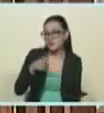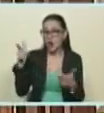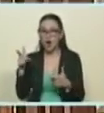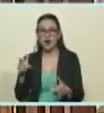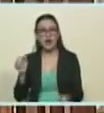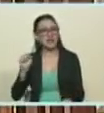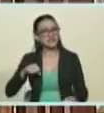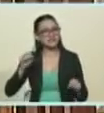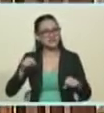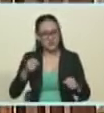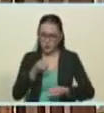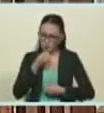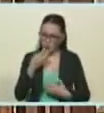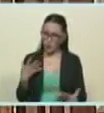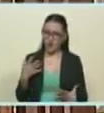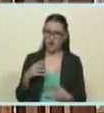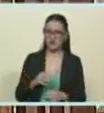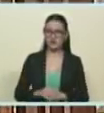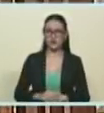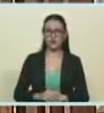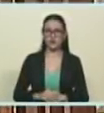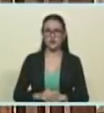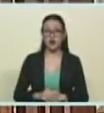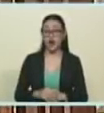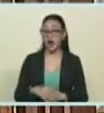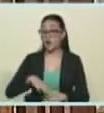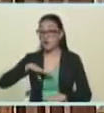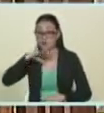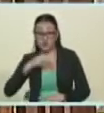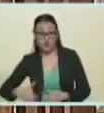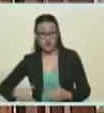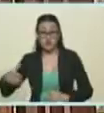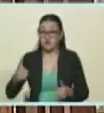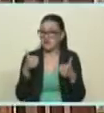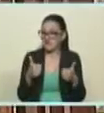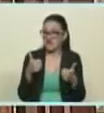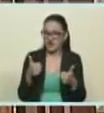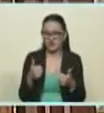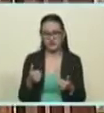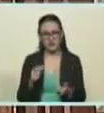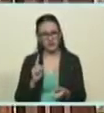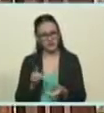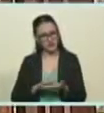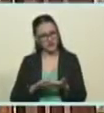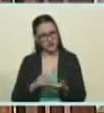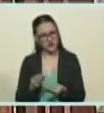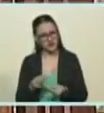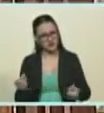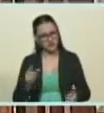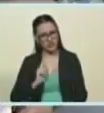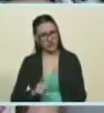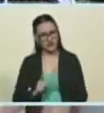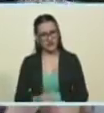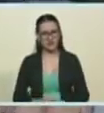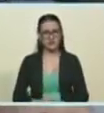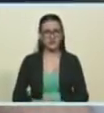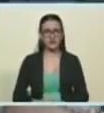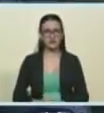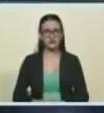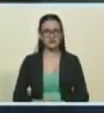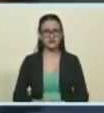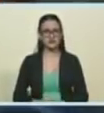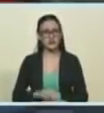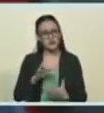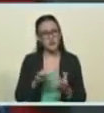sí, somos buenos para administrar la abundancia. Vamos a resolver eso. Pongámoslo, mire, en el